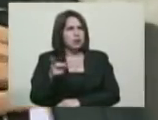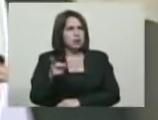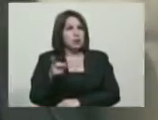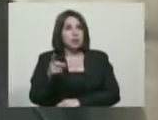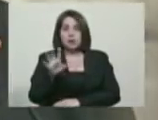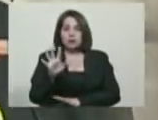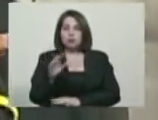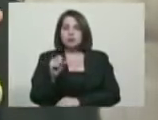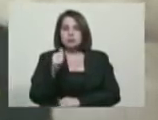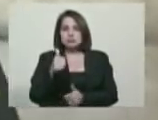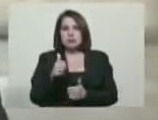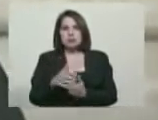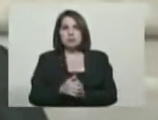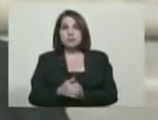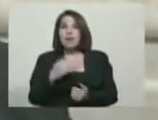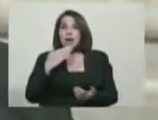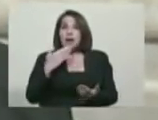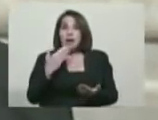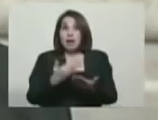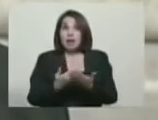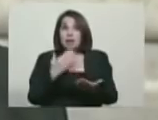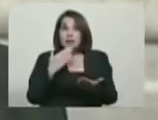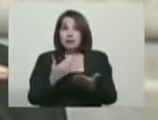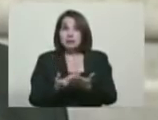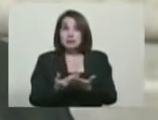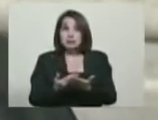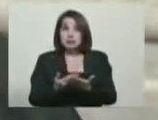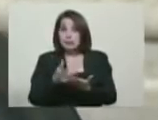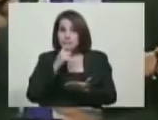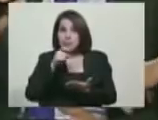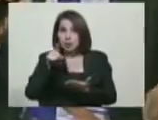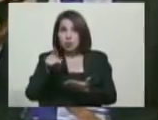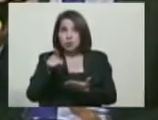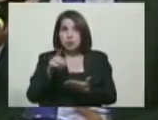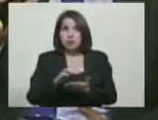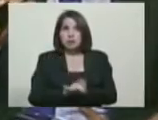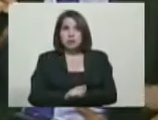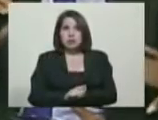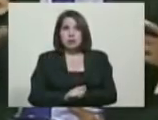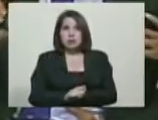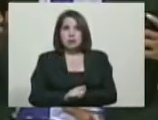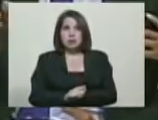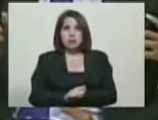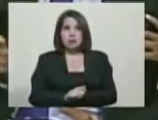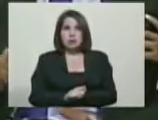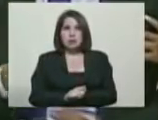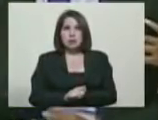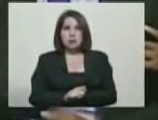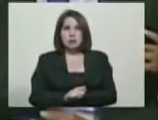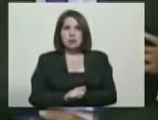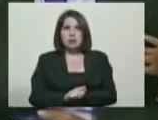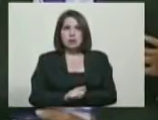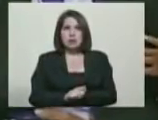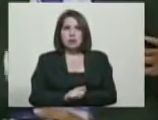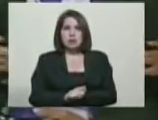Bueno, gracias. La pregunta que le hicieron sobre el periodista saudí. Formi.